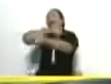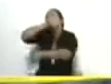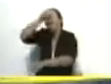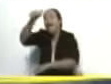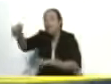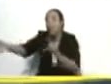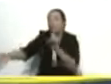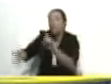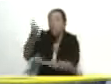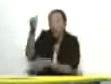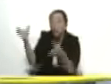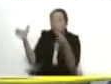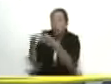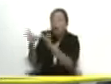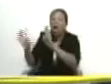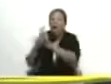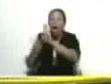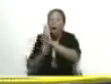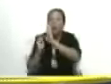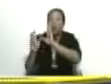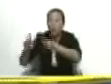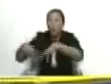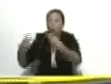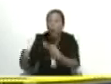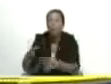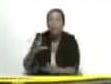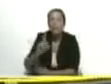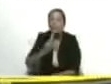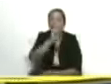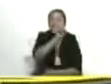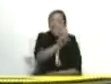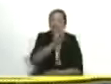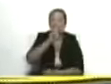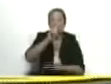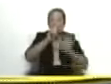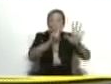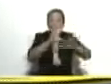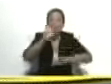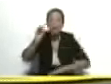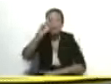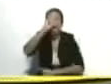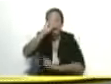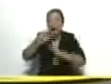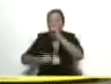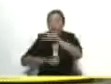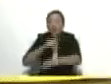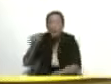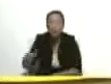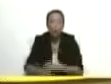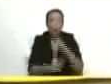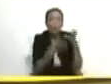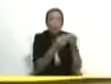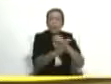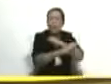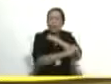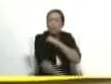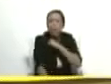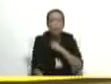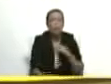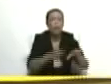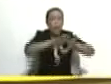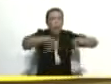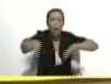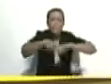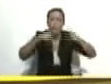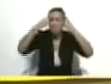para que llegáramos a una constituyente? 170 años de traiciones, de